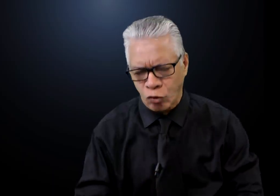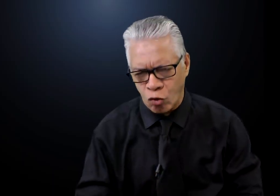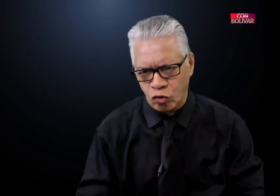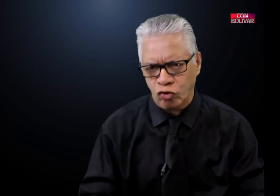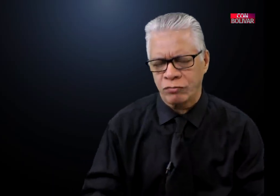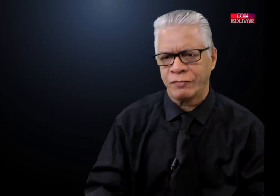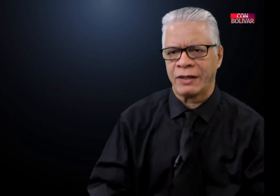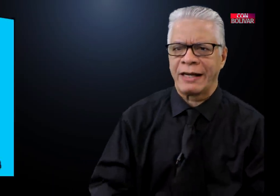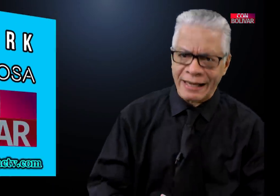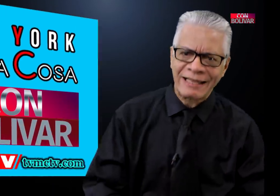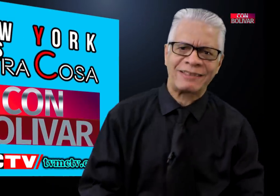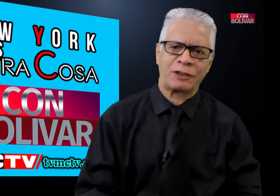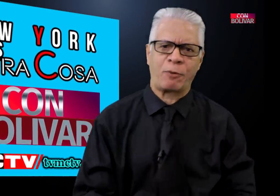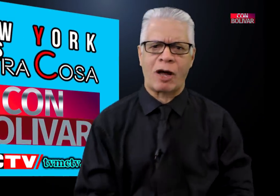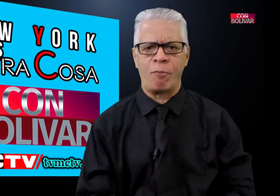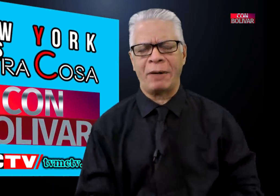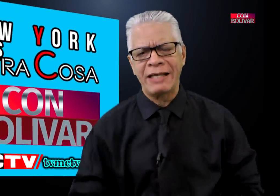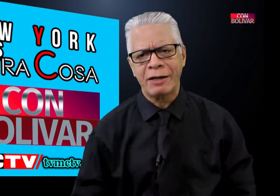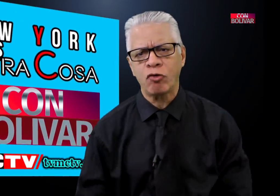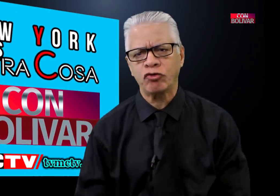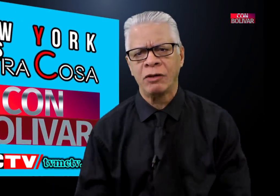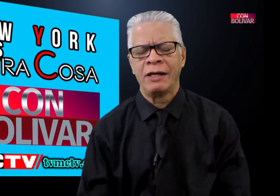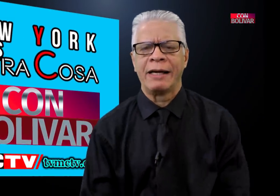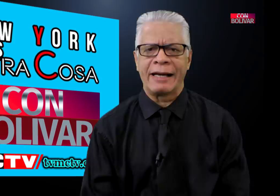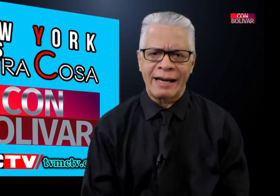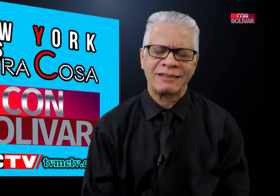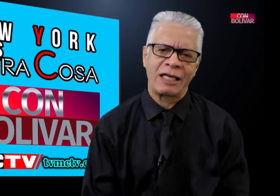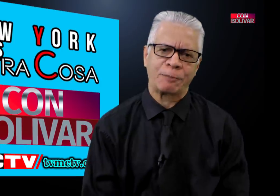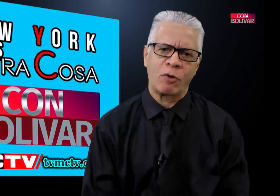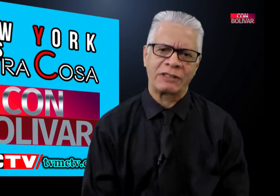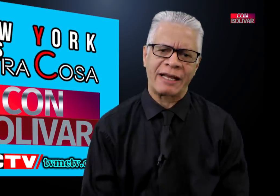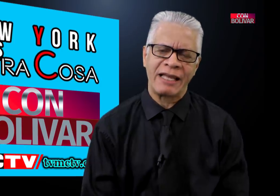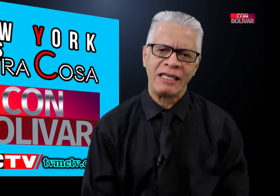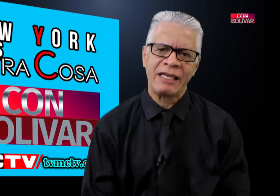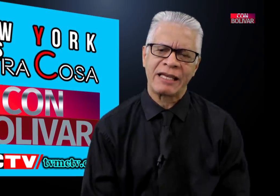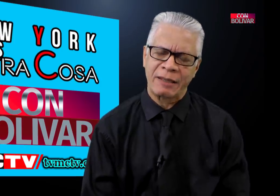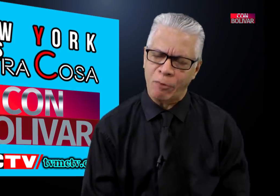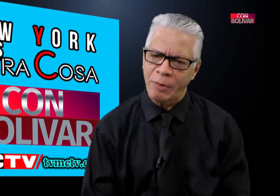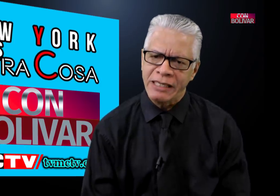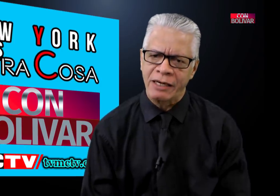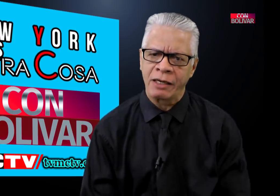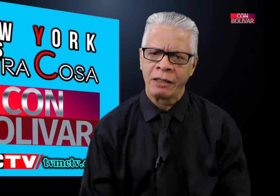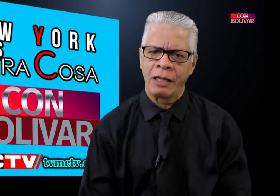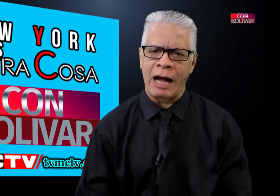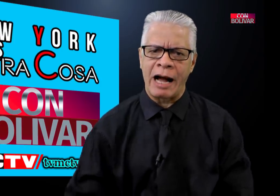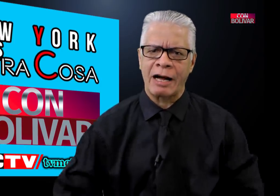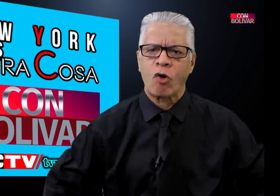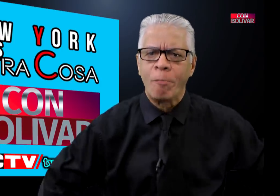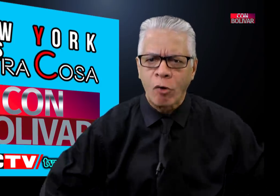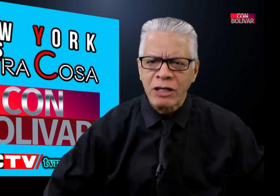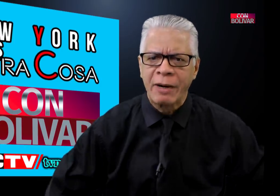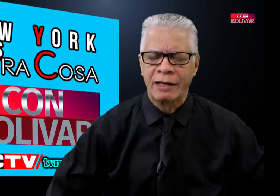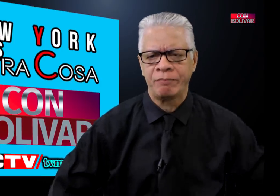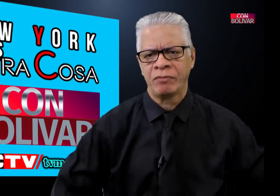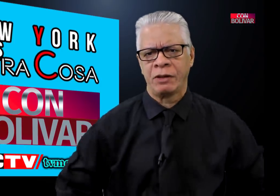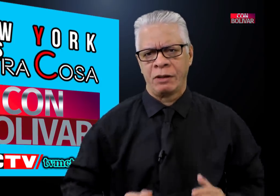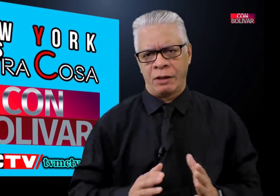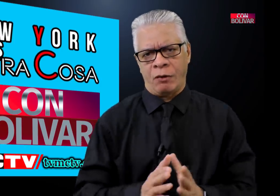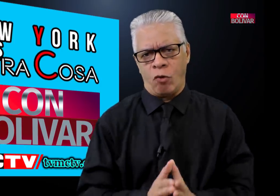Hola a todos. Gracias por acompañarnos. Gracias por estar ahí. Gracias por venir a Con